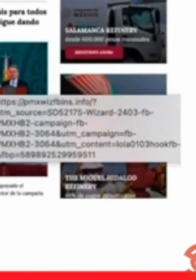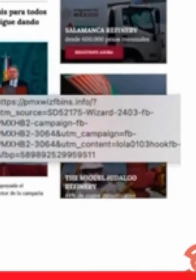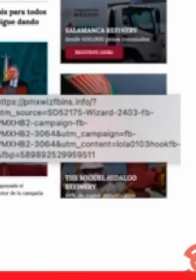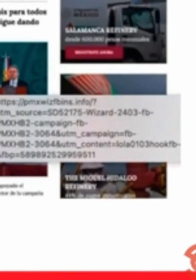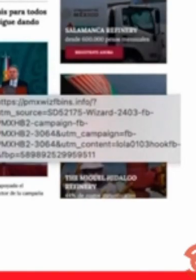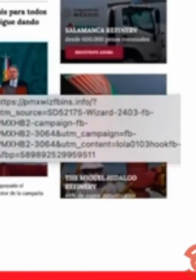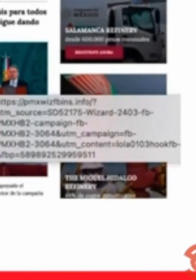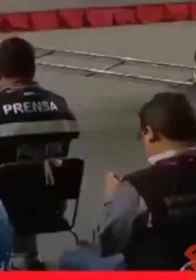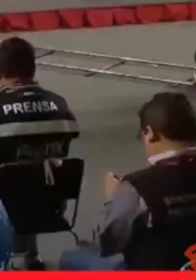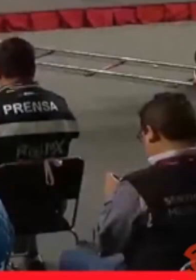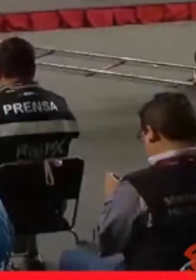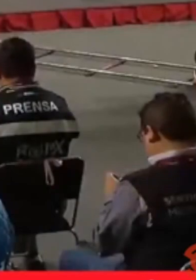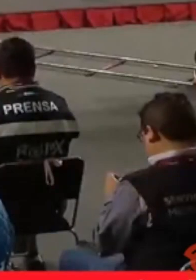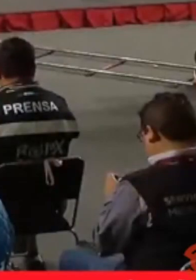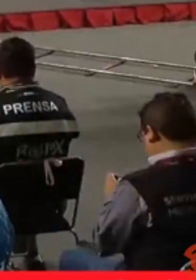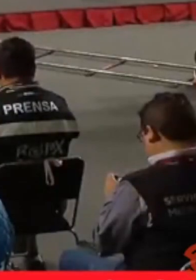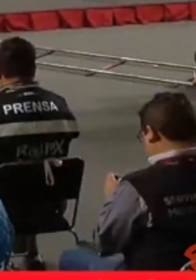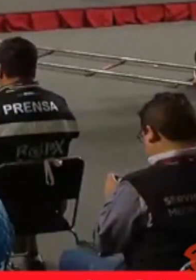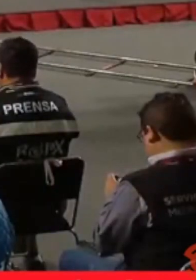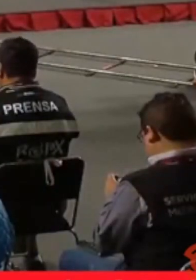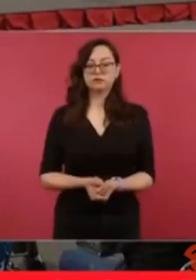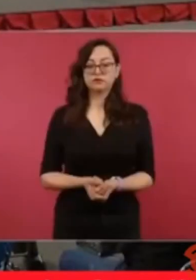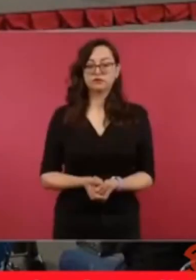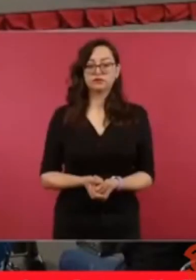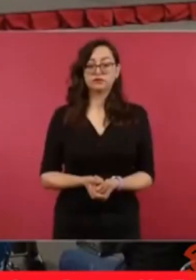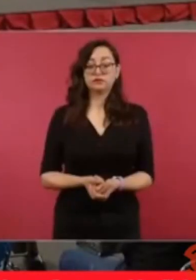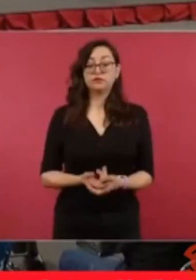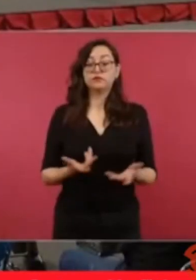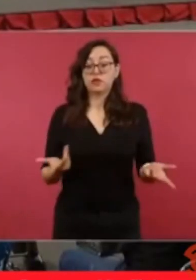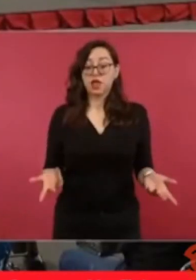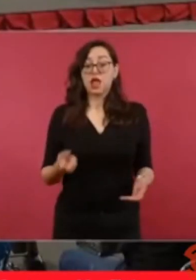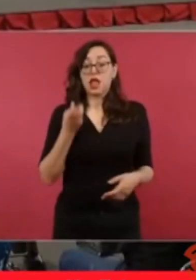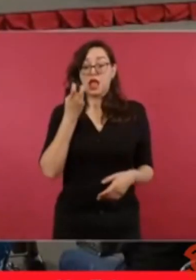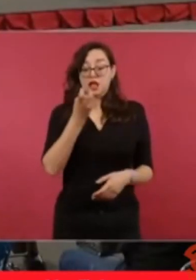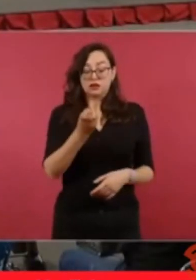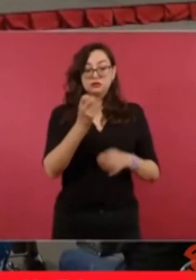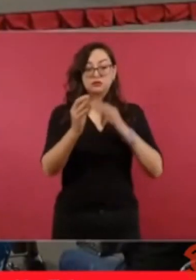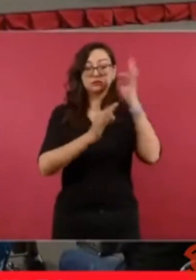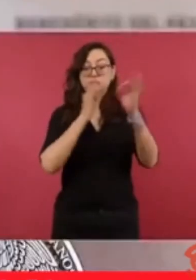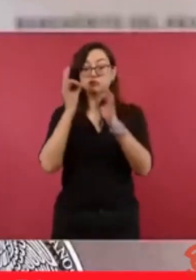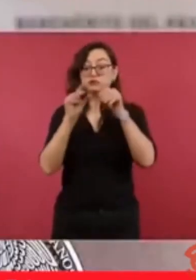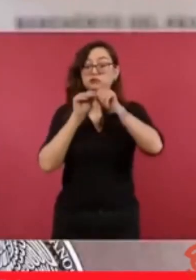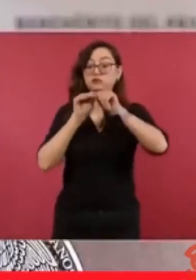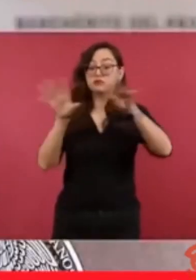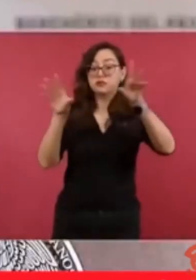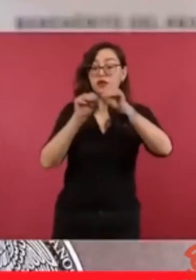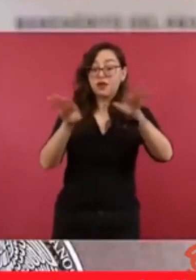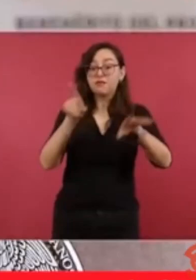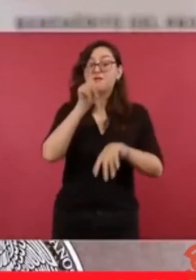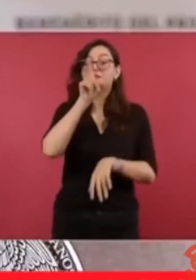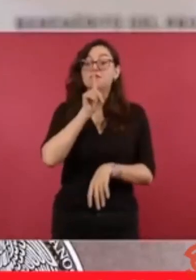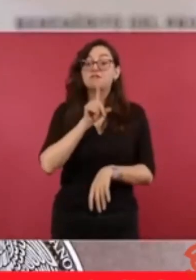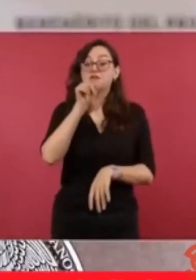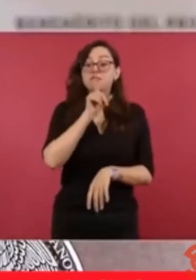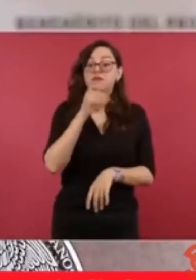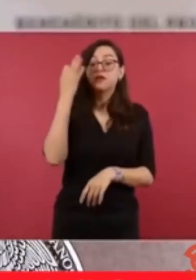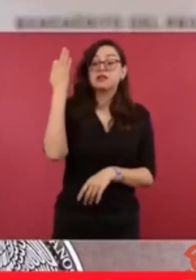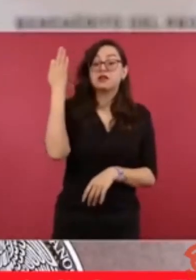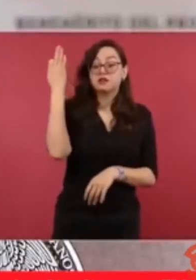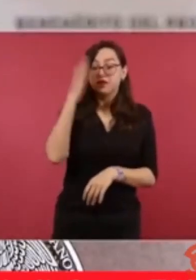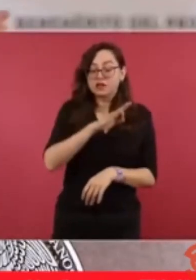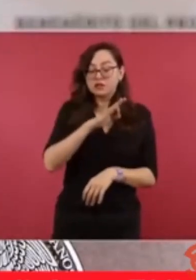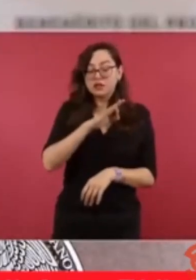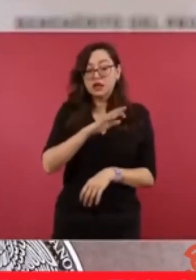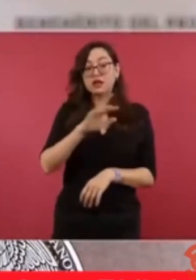gobierno de México no ofrece esos servicios. Estas empresas además usan Facebook, YouTube y Google